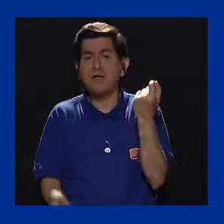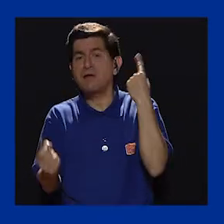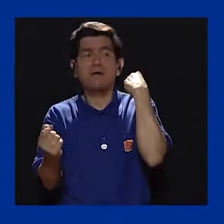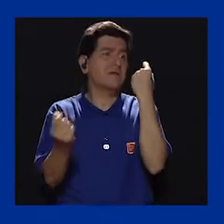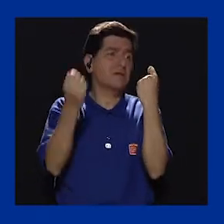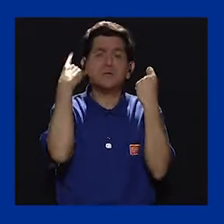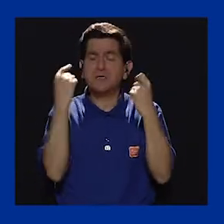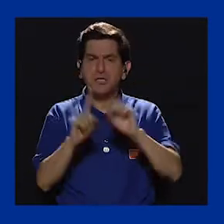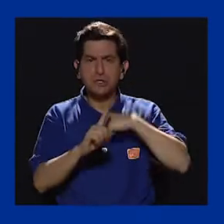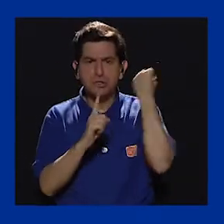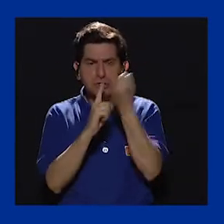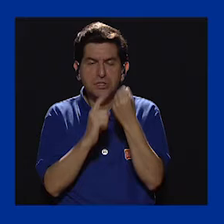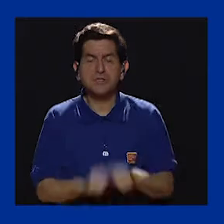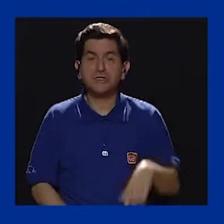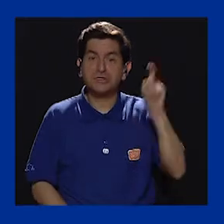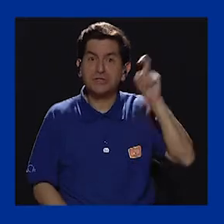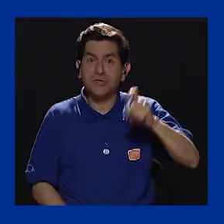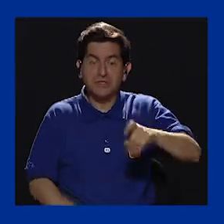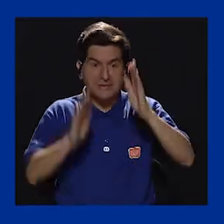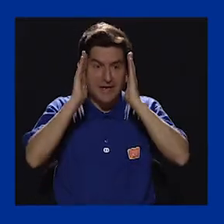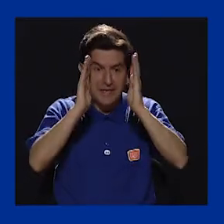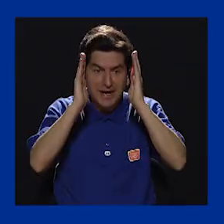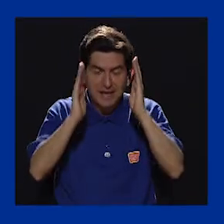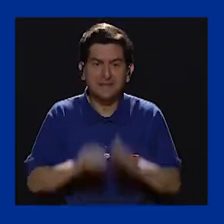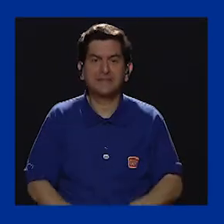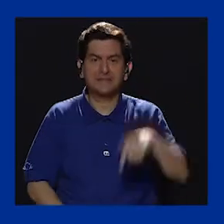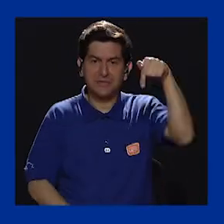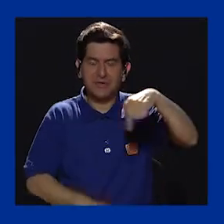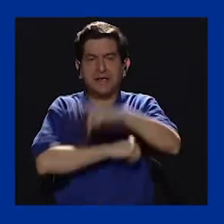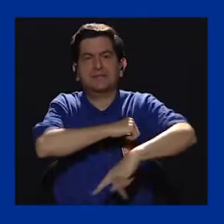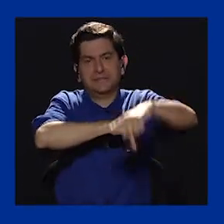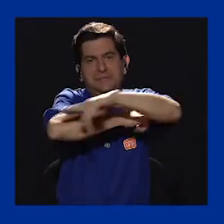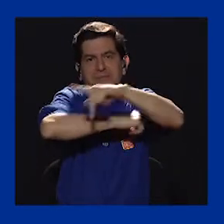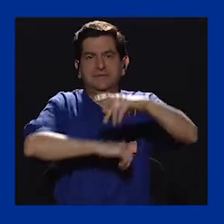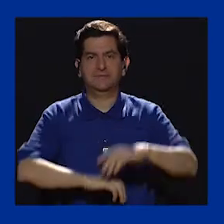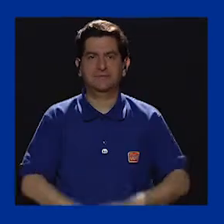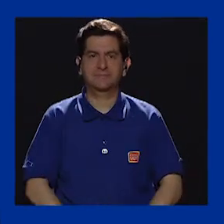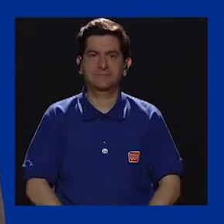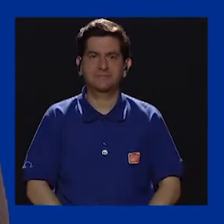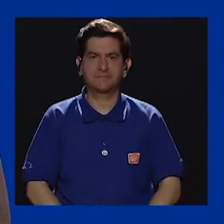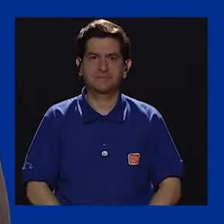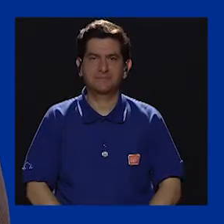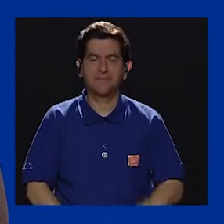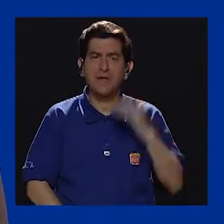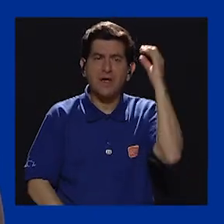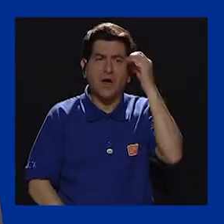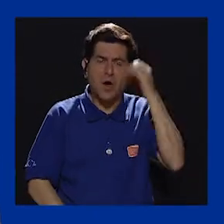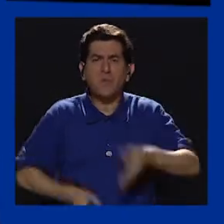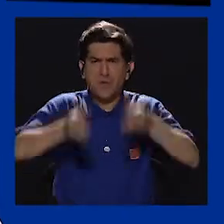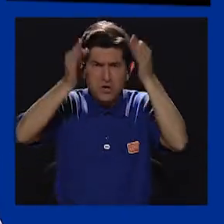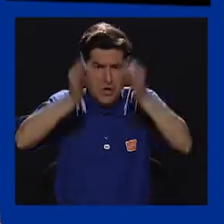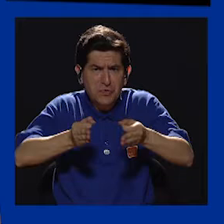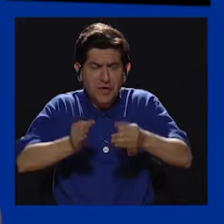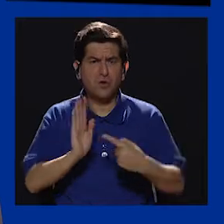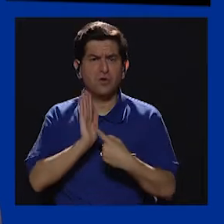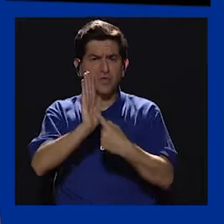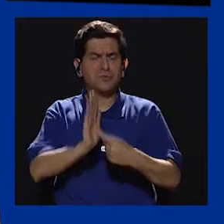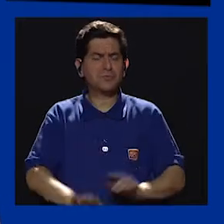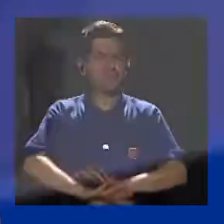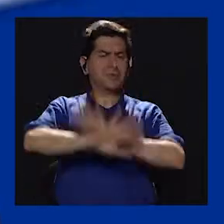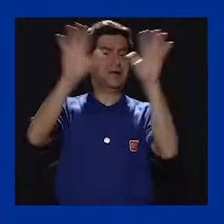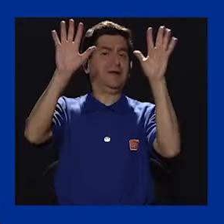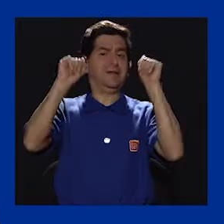de los asuntos urgentes que necesita atender nuestro país. La opinión de la Corte nos dejó al